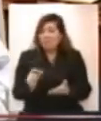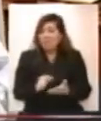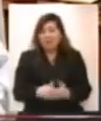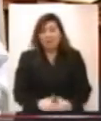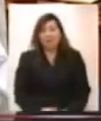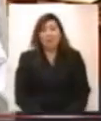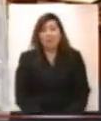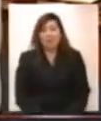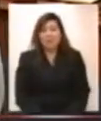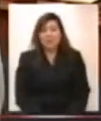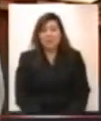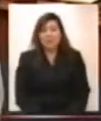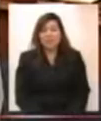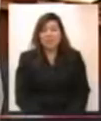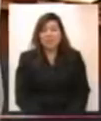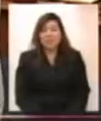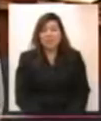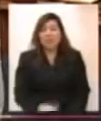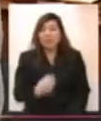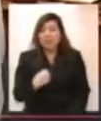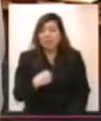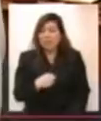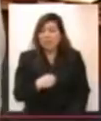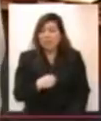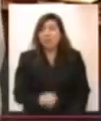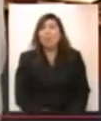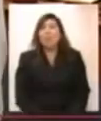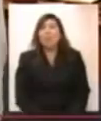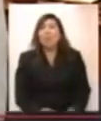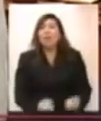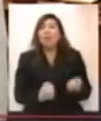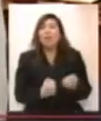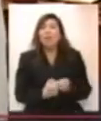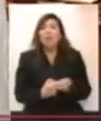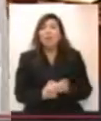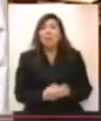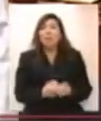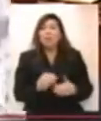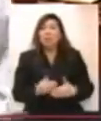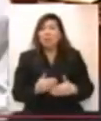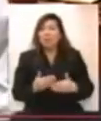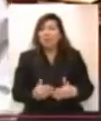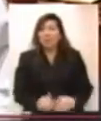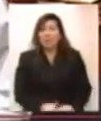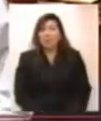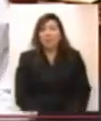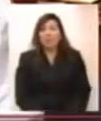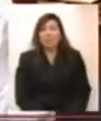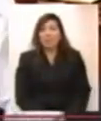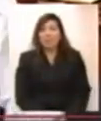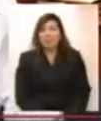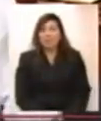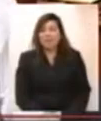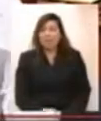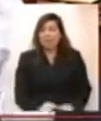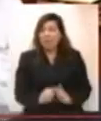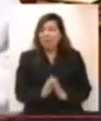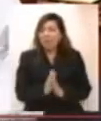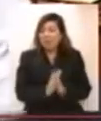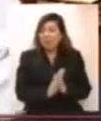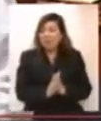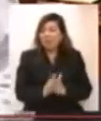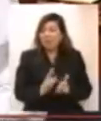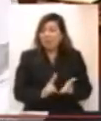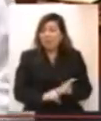más baratos. Entonces, presidente, nosotros vamos a apoyar la ampliación del plazo, insisto, de los